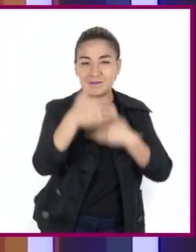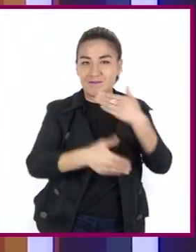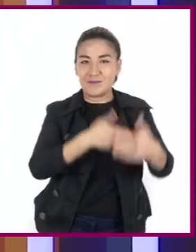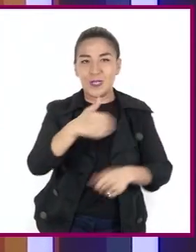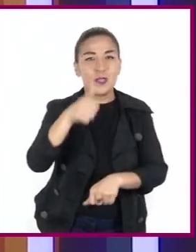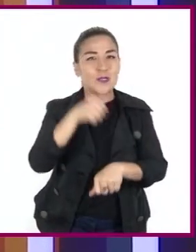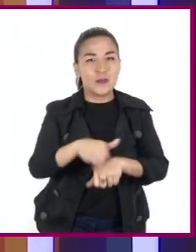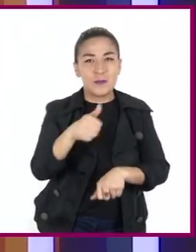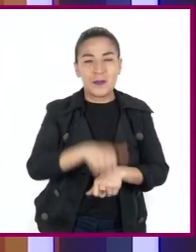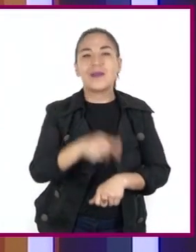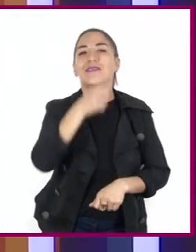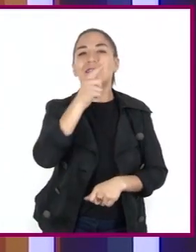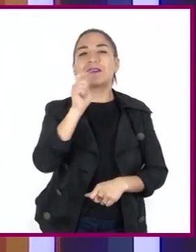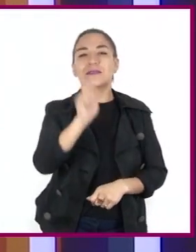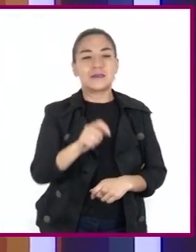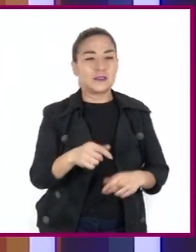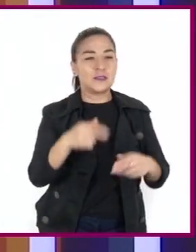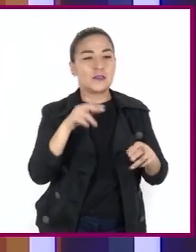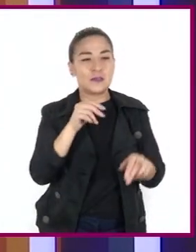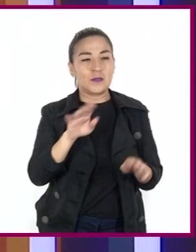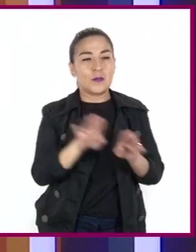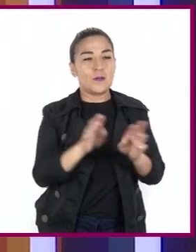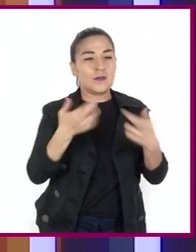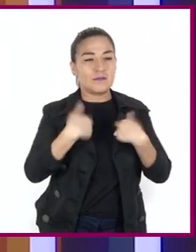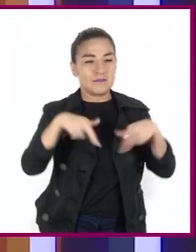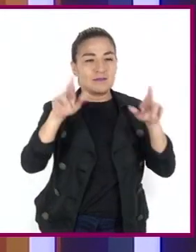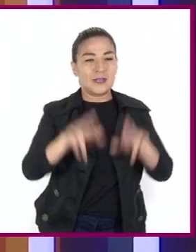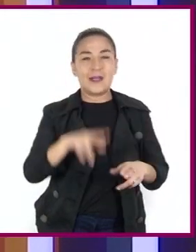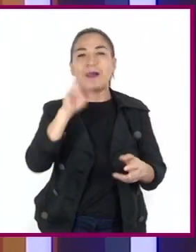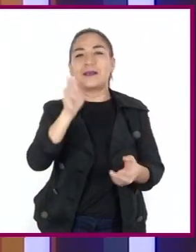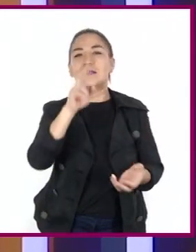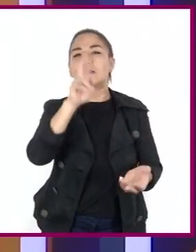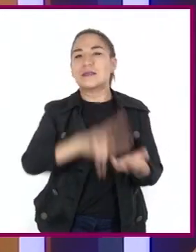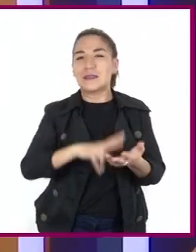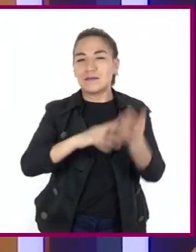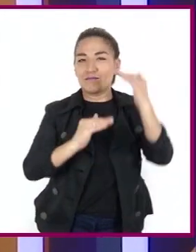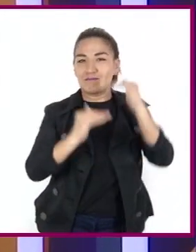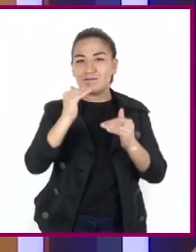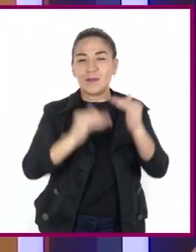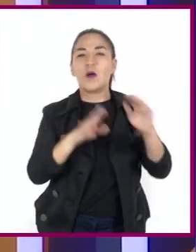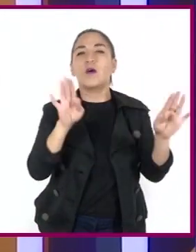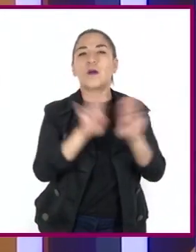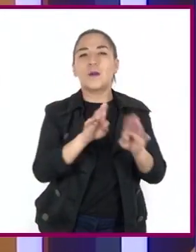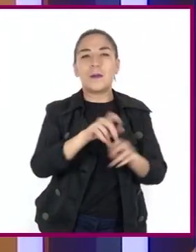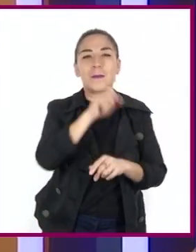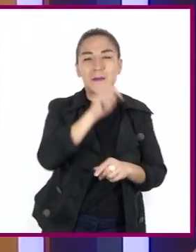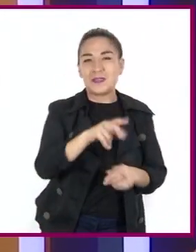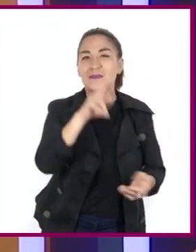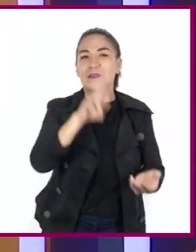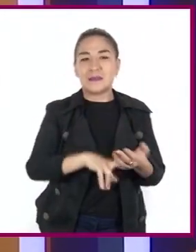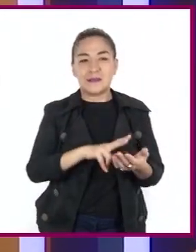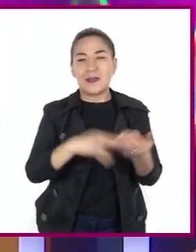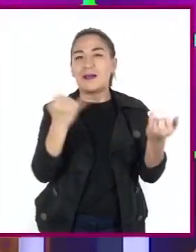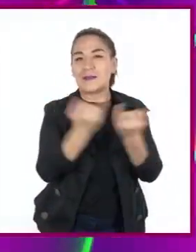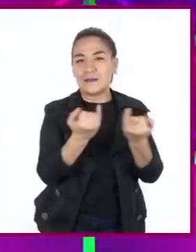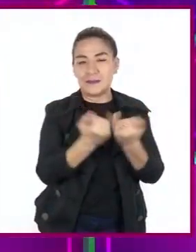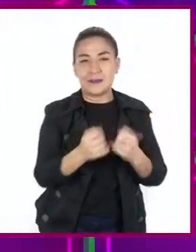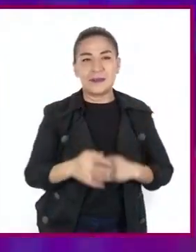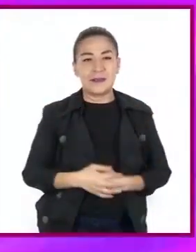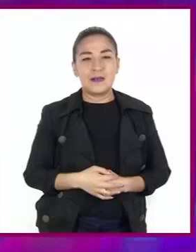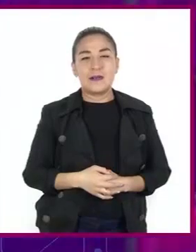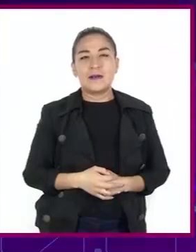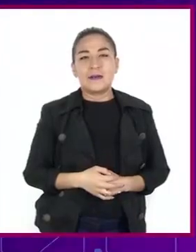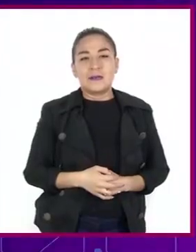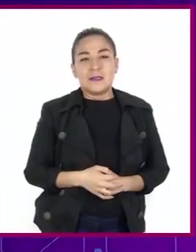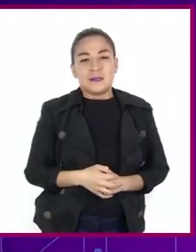numérica, se dice que las expresiones algebraicas son equivalentes, es decir, tienen el mismo valor. Analicemos el siguiente